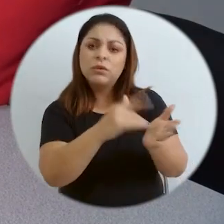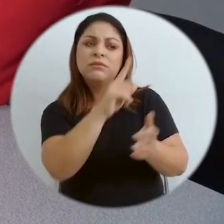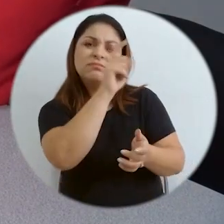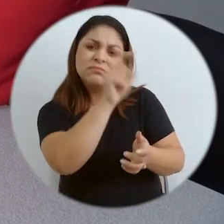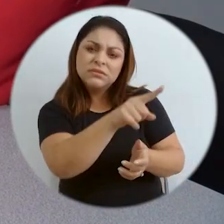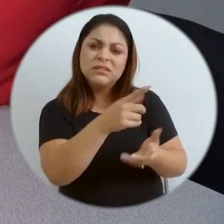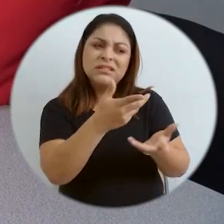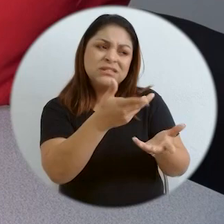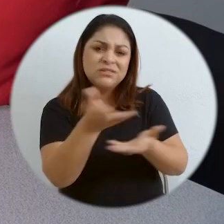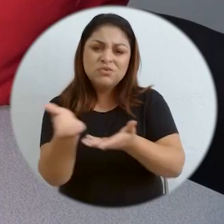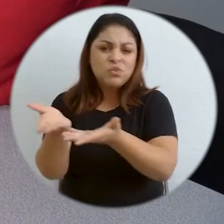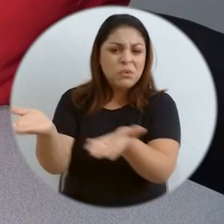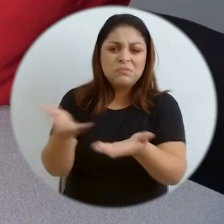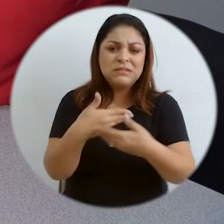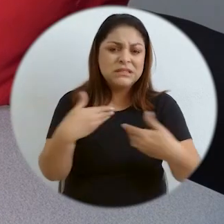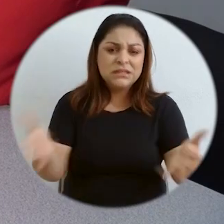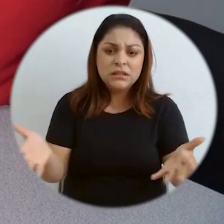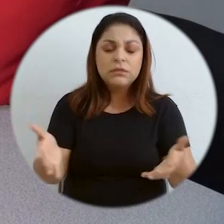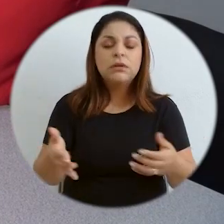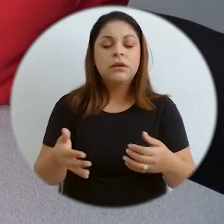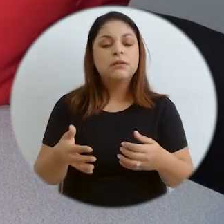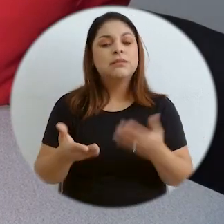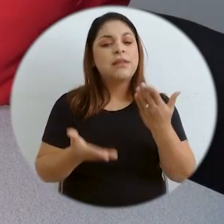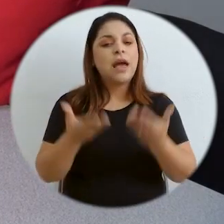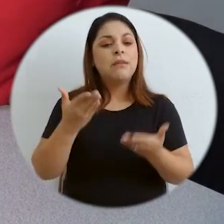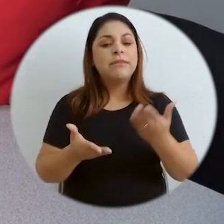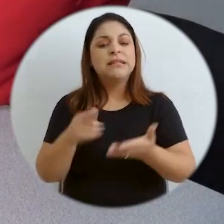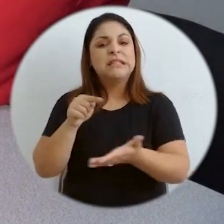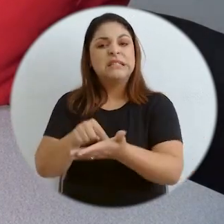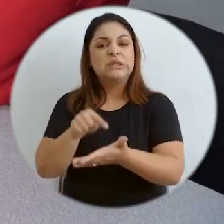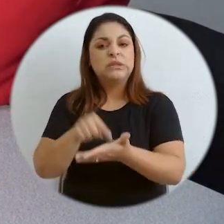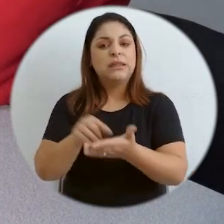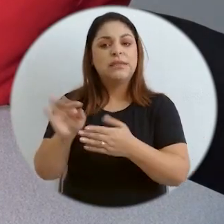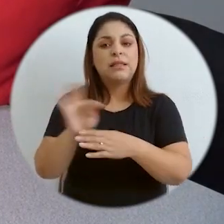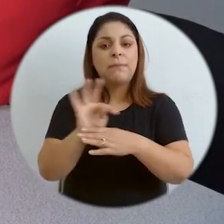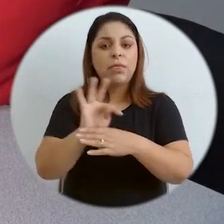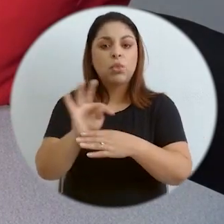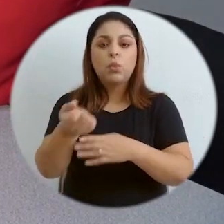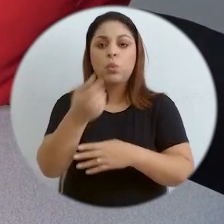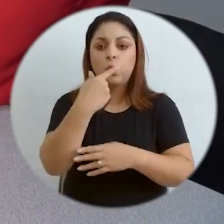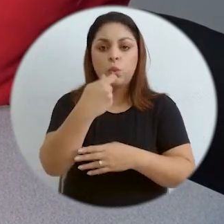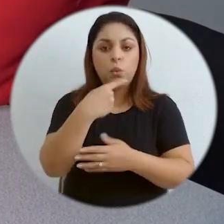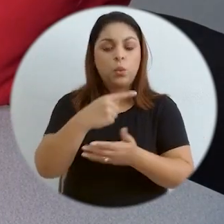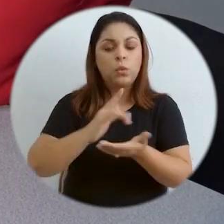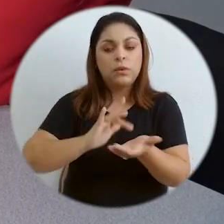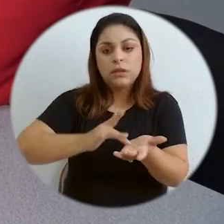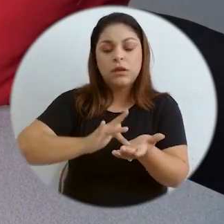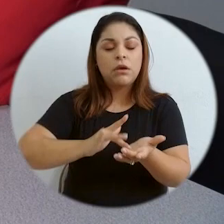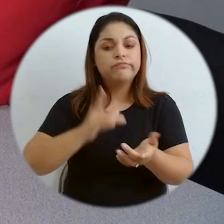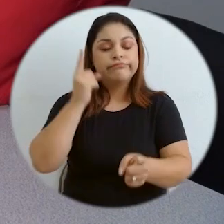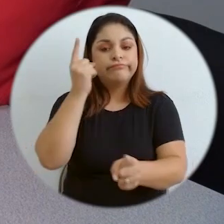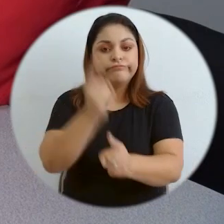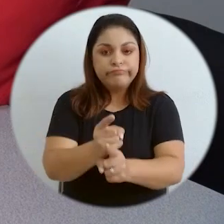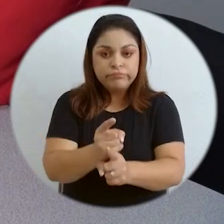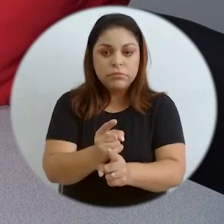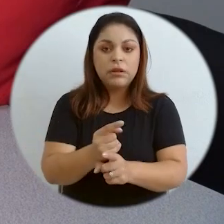a consultar, porque puede ser que ese no sea el tratamiento que le, ¿verdad?, que le pueda